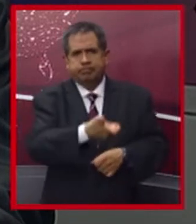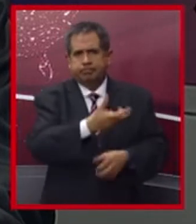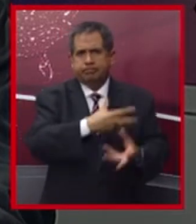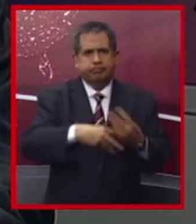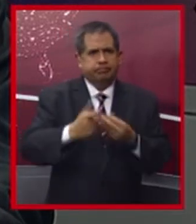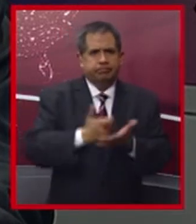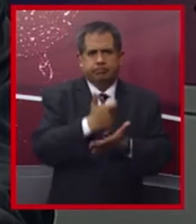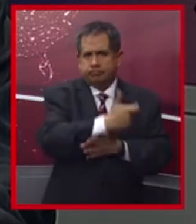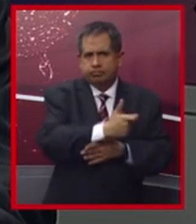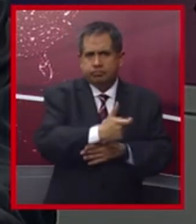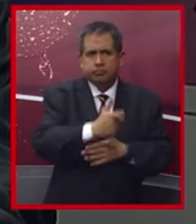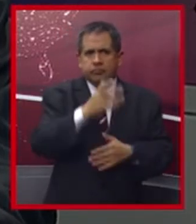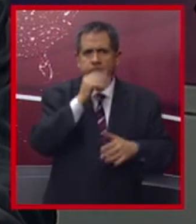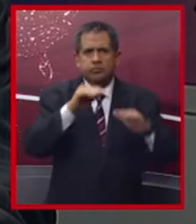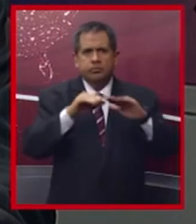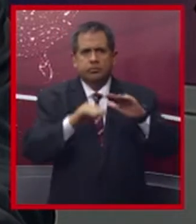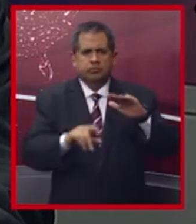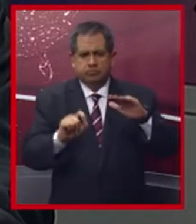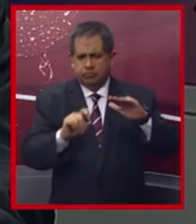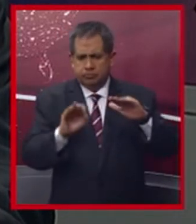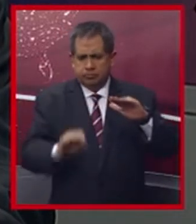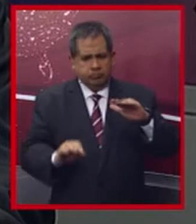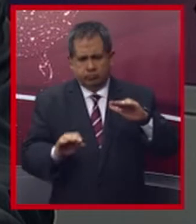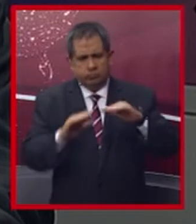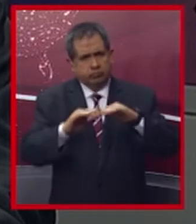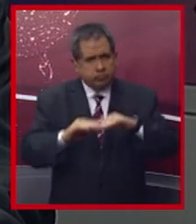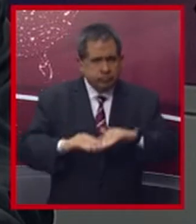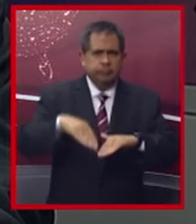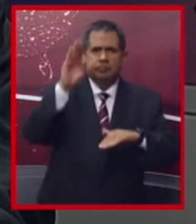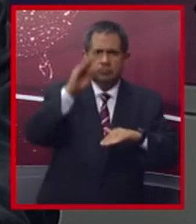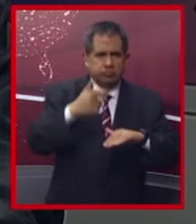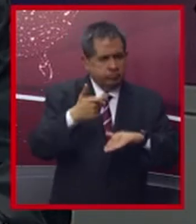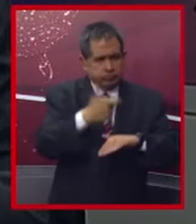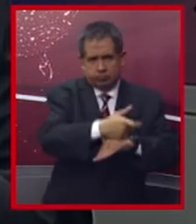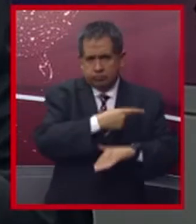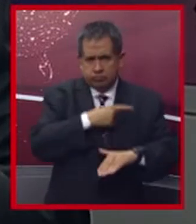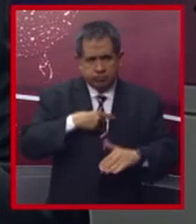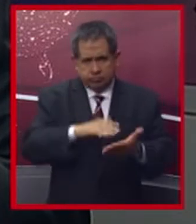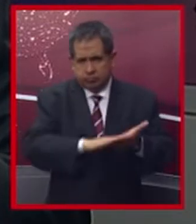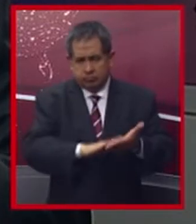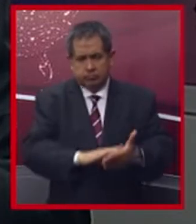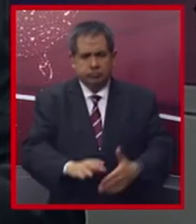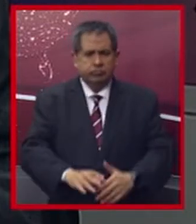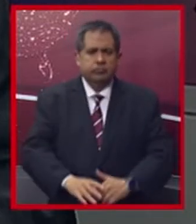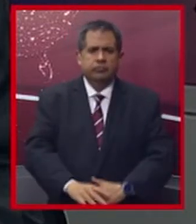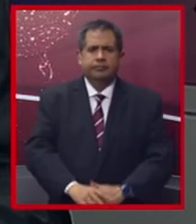no podrán ser inferior al 20% del boleto o billete adquirido.